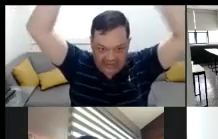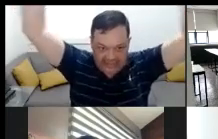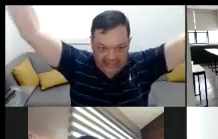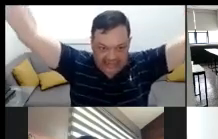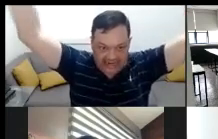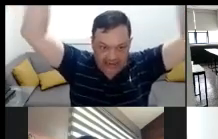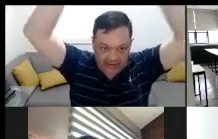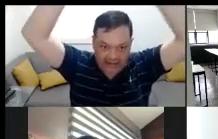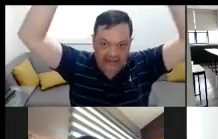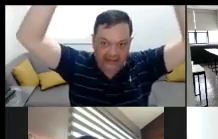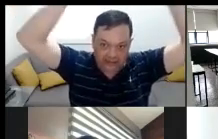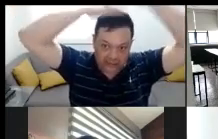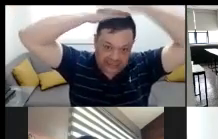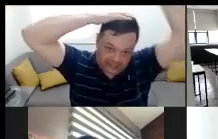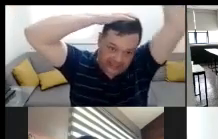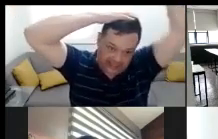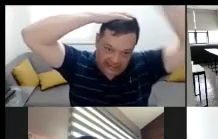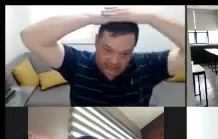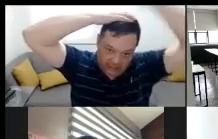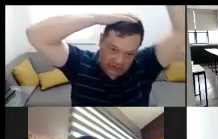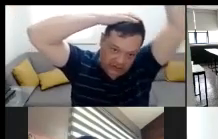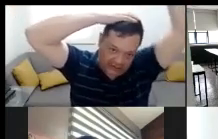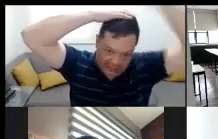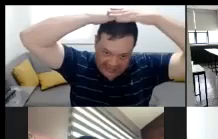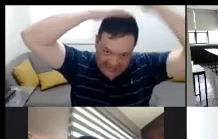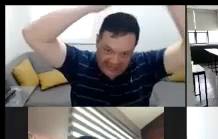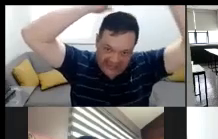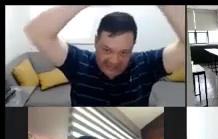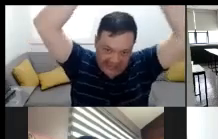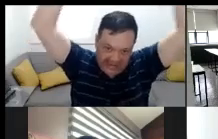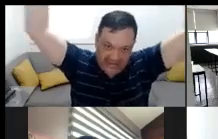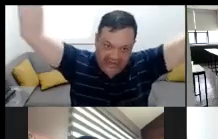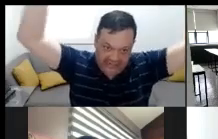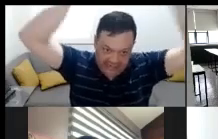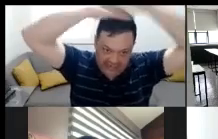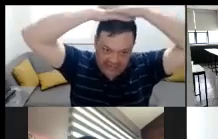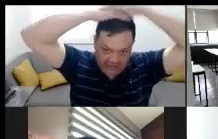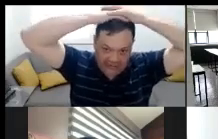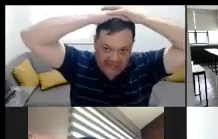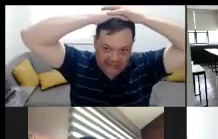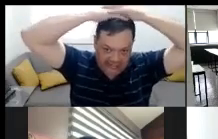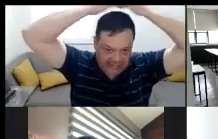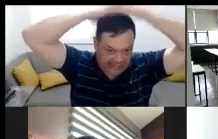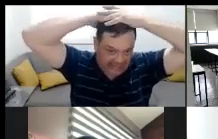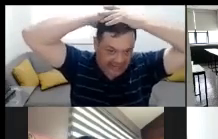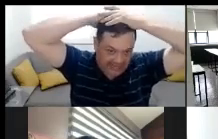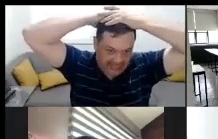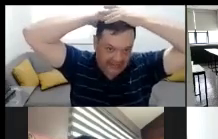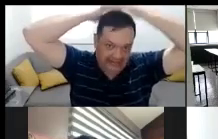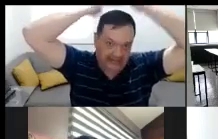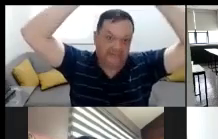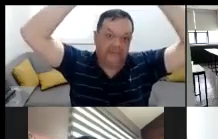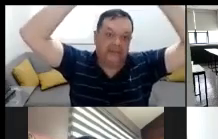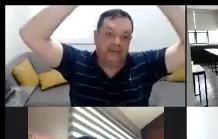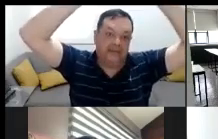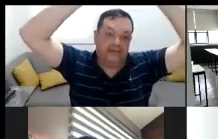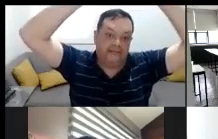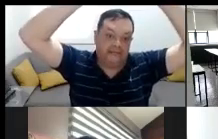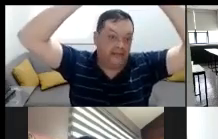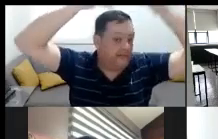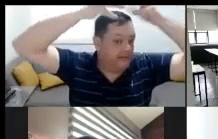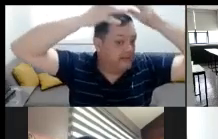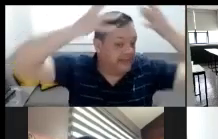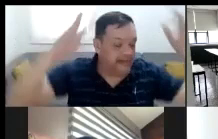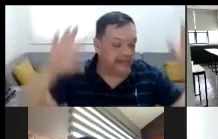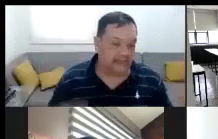aire caliente está acá arriba. Entonces necesitamos tener un colchón entre el aire caliente y nuestra cabeza que es caliente.